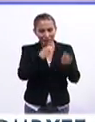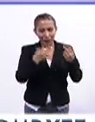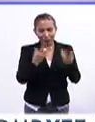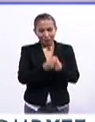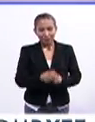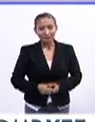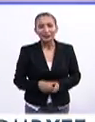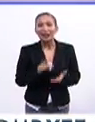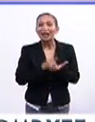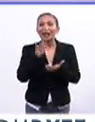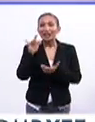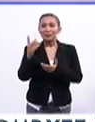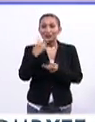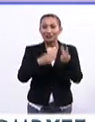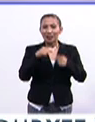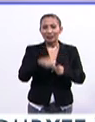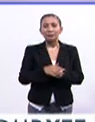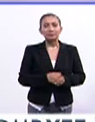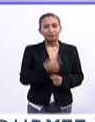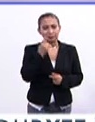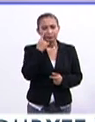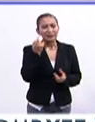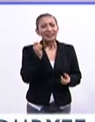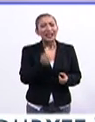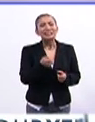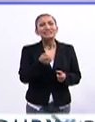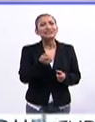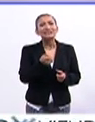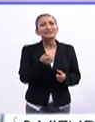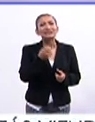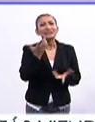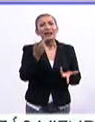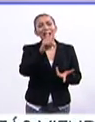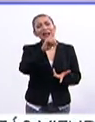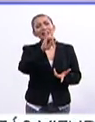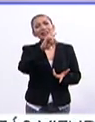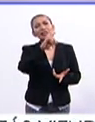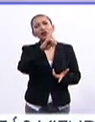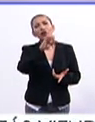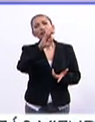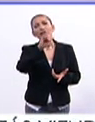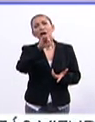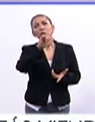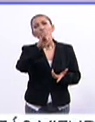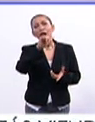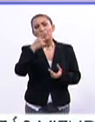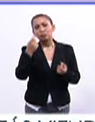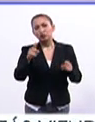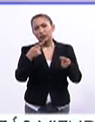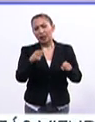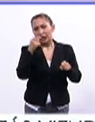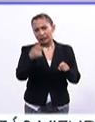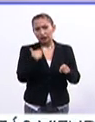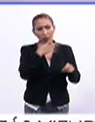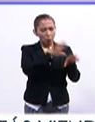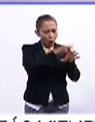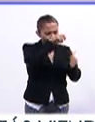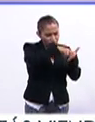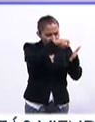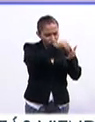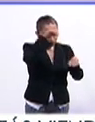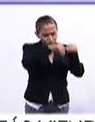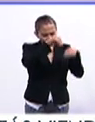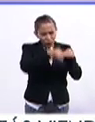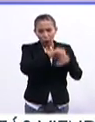gracias por venir a ver de qué va ha extendido fábula hemos que entiendo que es una adaptación de una obra